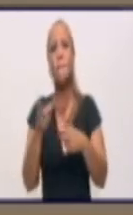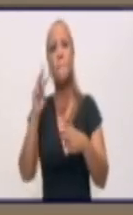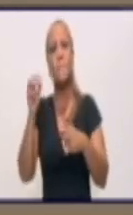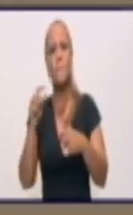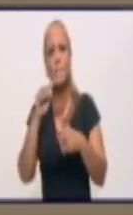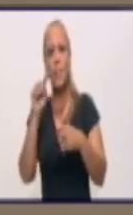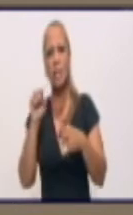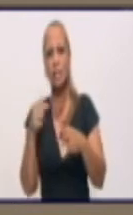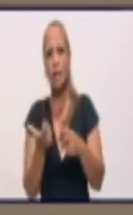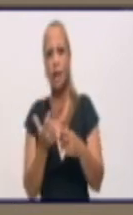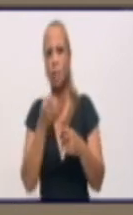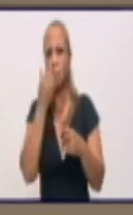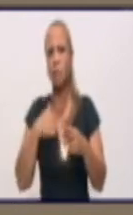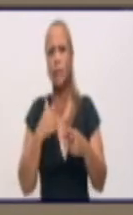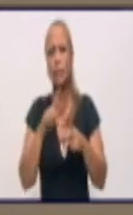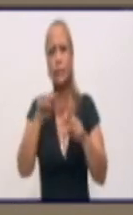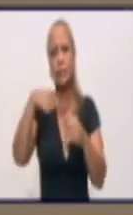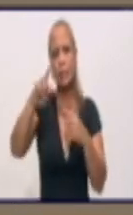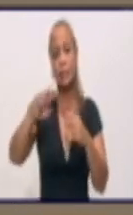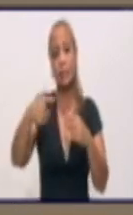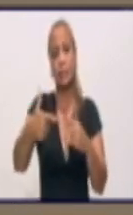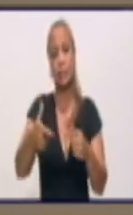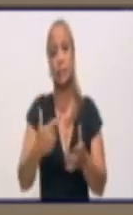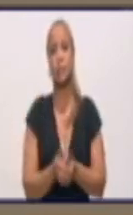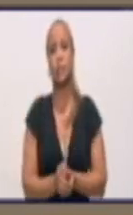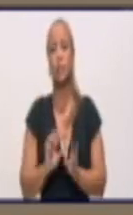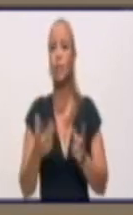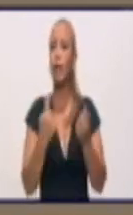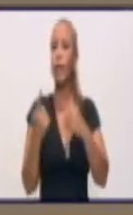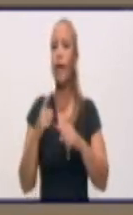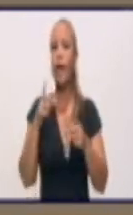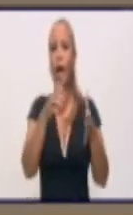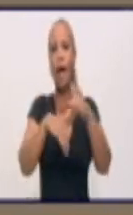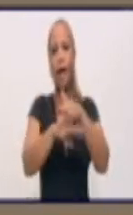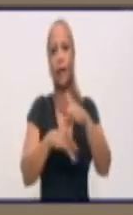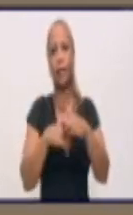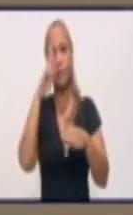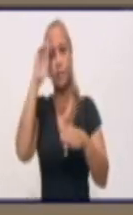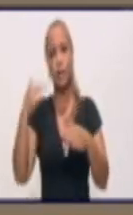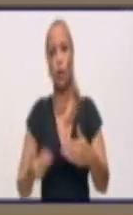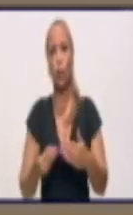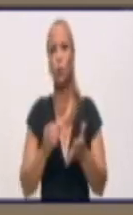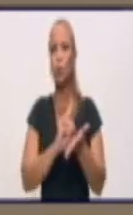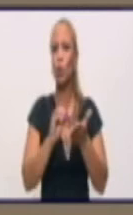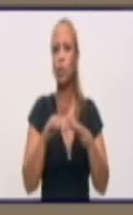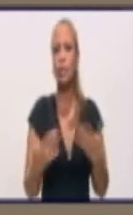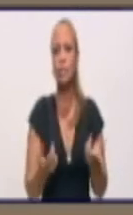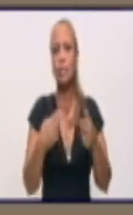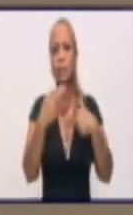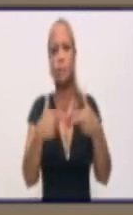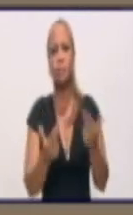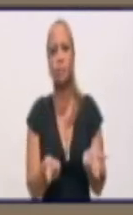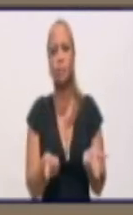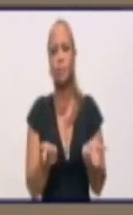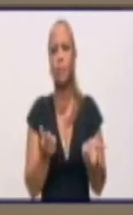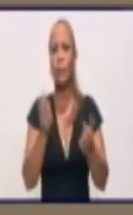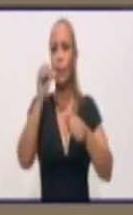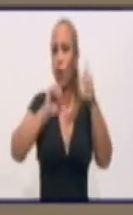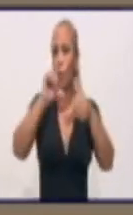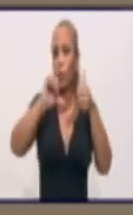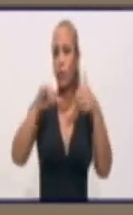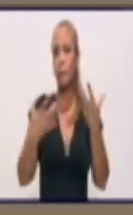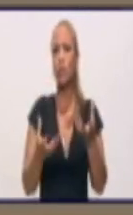manzanas cuentan con un historial, un expediente individual en cada área de salud, donde se va plasmando el comportamiento de la